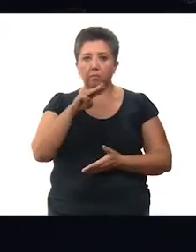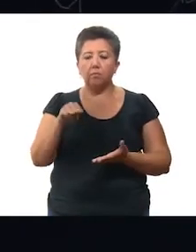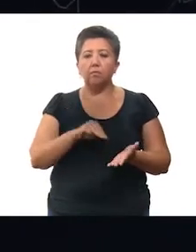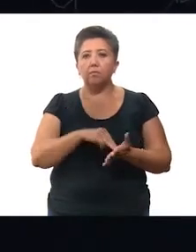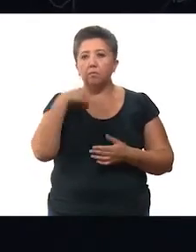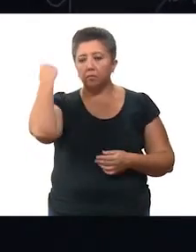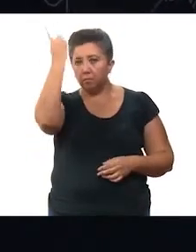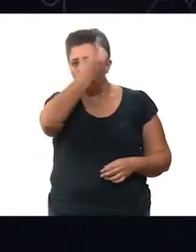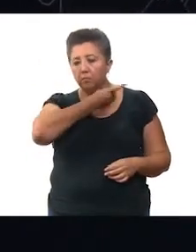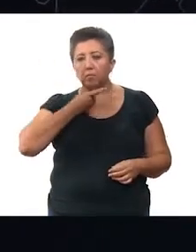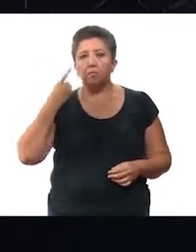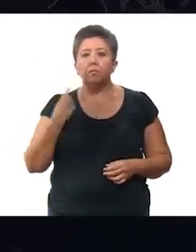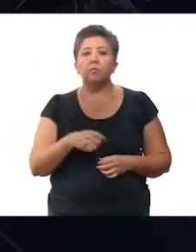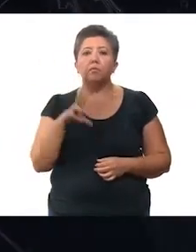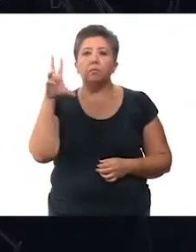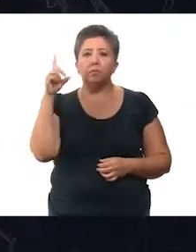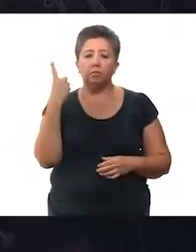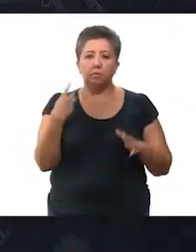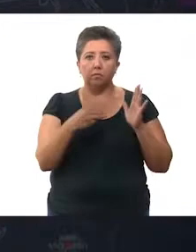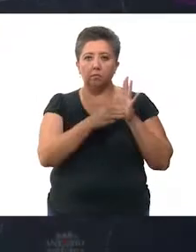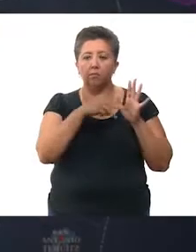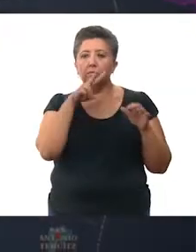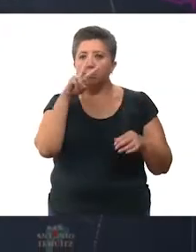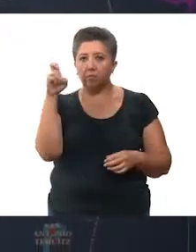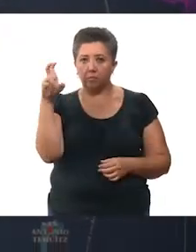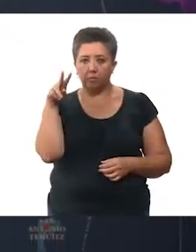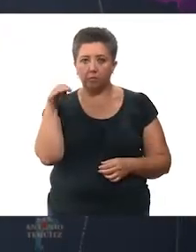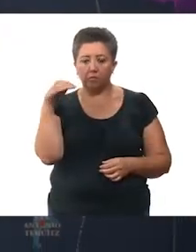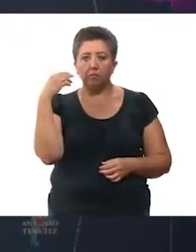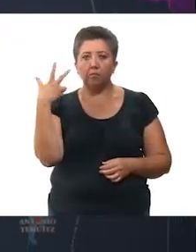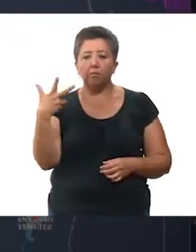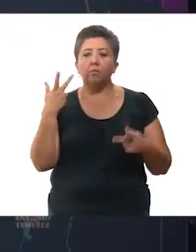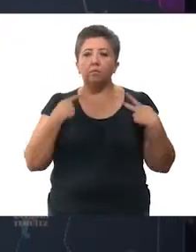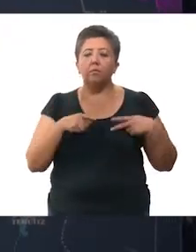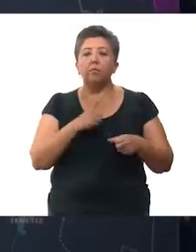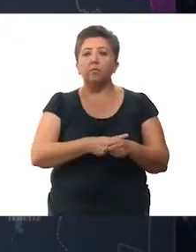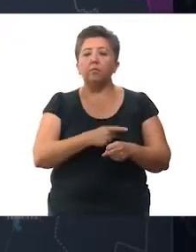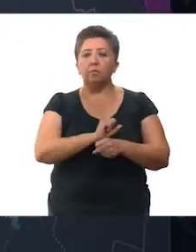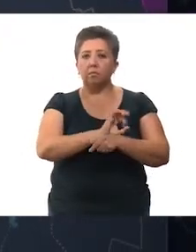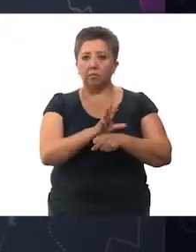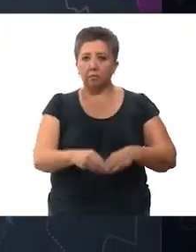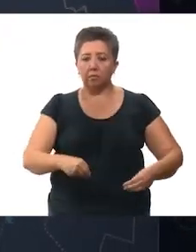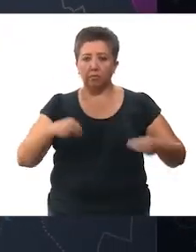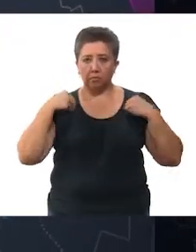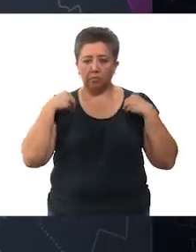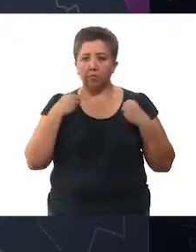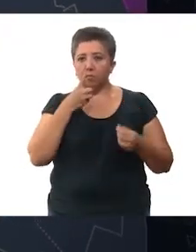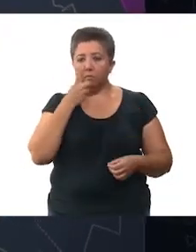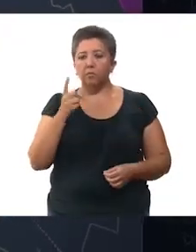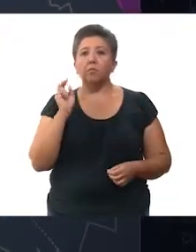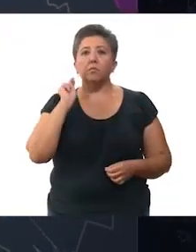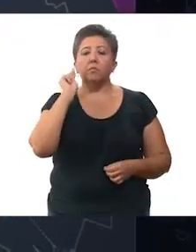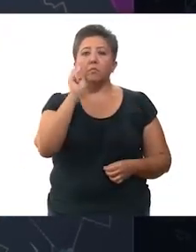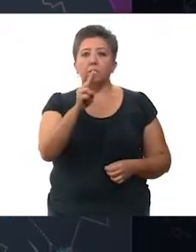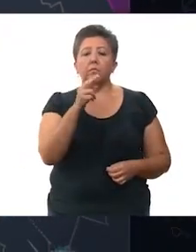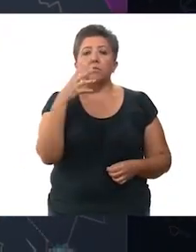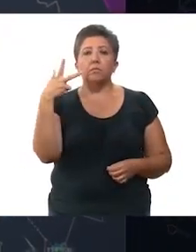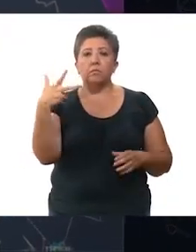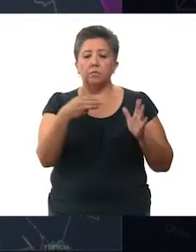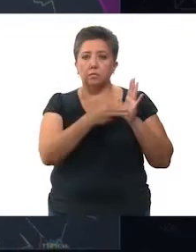en Mérida se han diagnosticado 31.298 personas contagiadas de coronavirus que viven en la zona